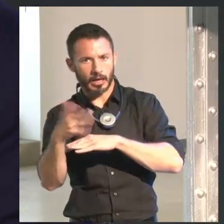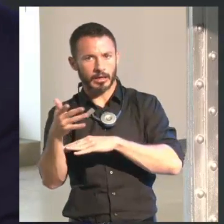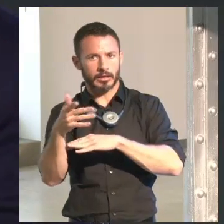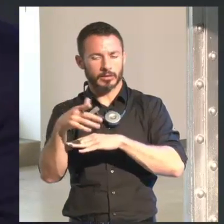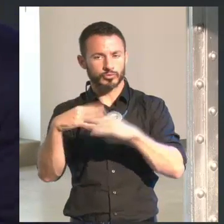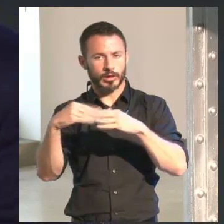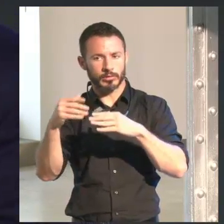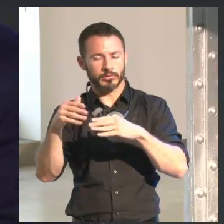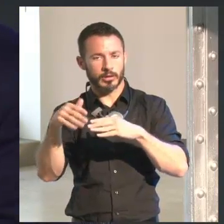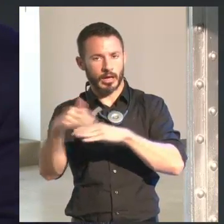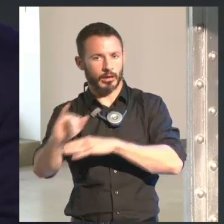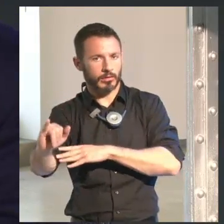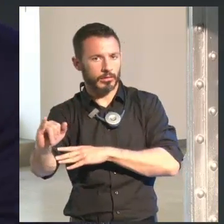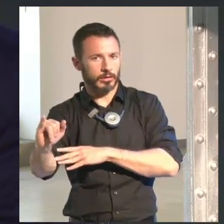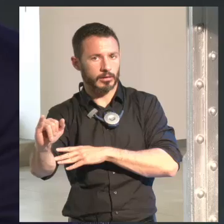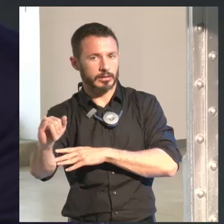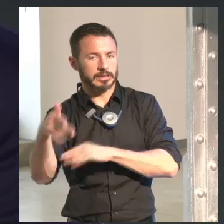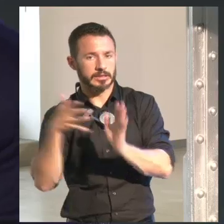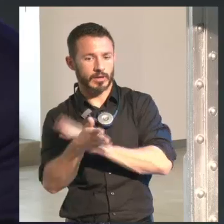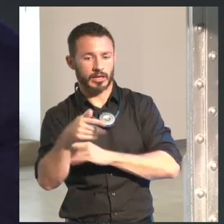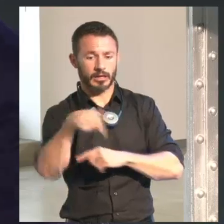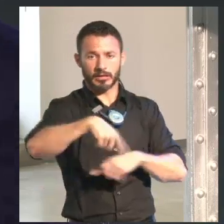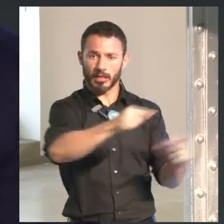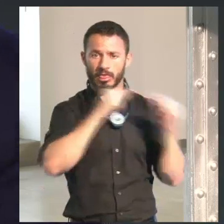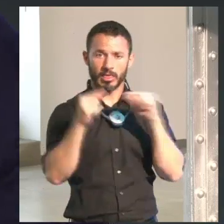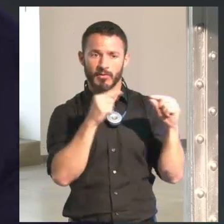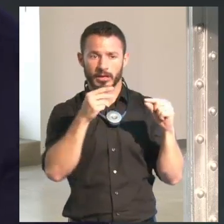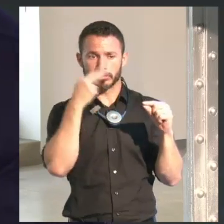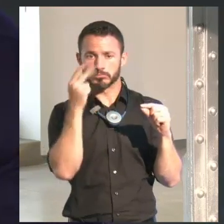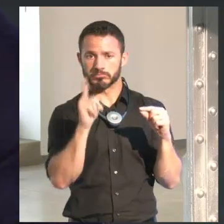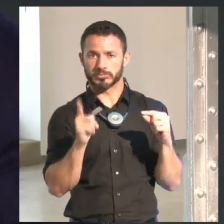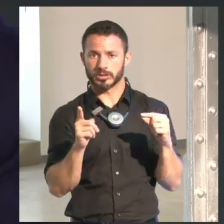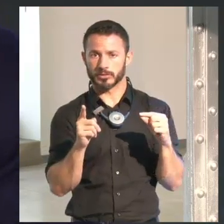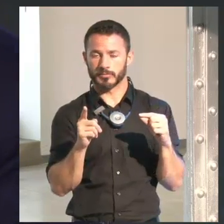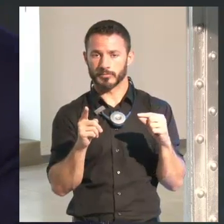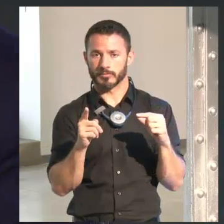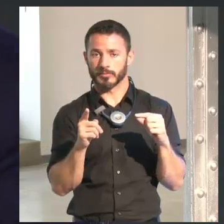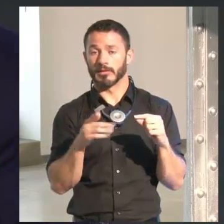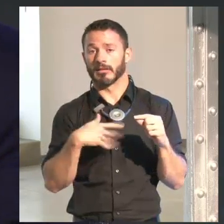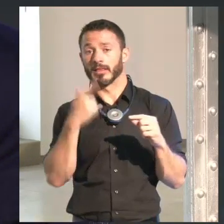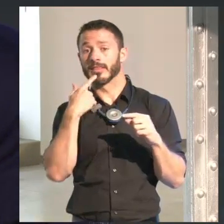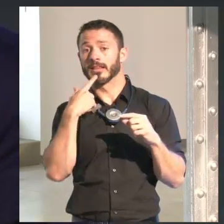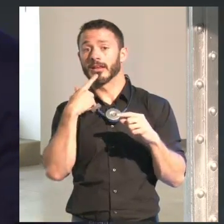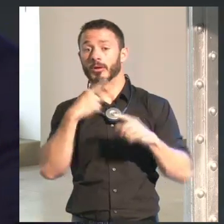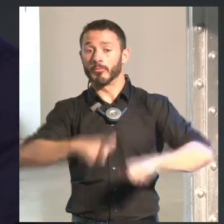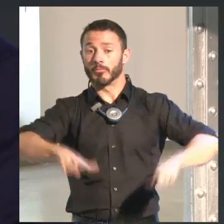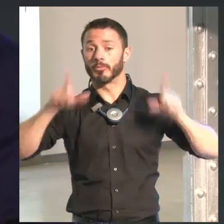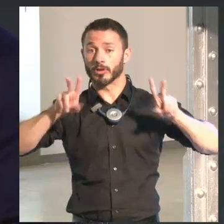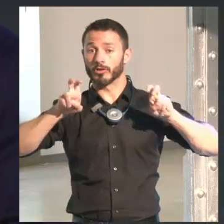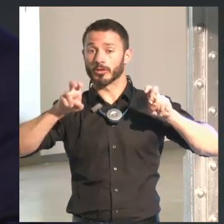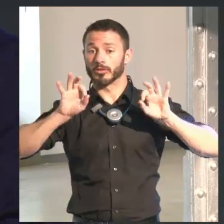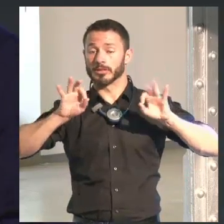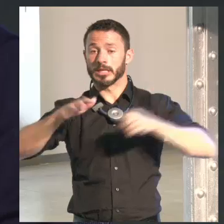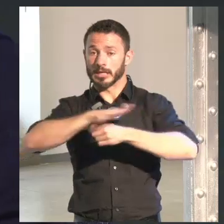le interesa. Y si no le interesa, quiere decir que lo que el ecosistema, estos players nuevos que están aportando desde el punto de vista social,